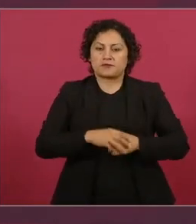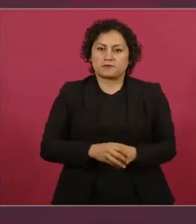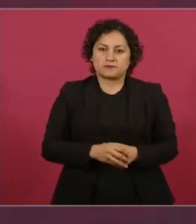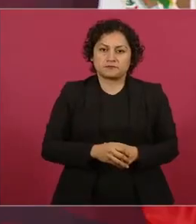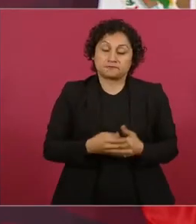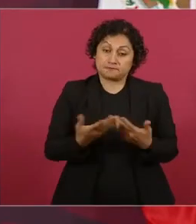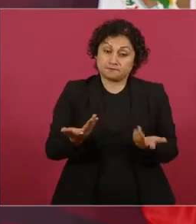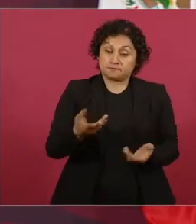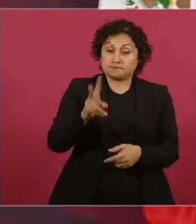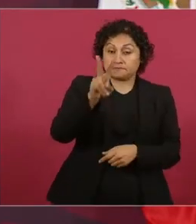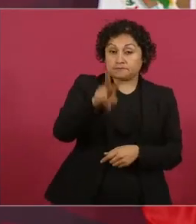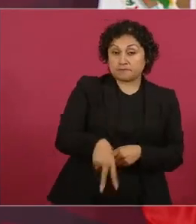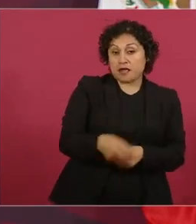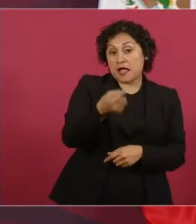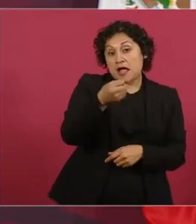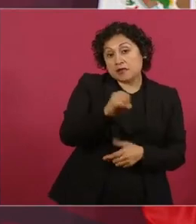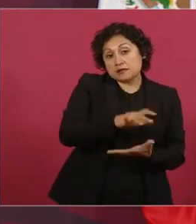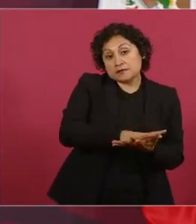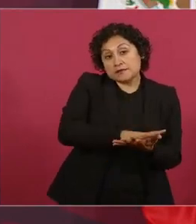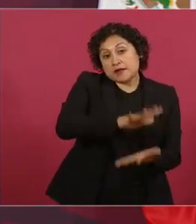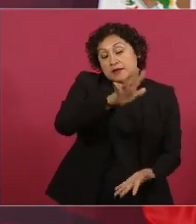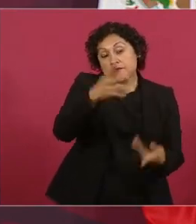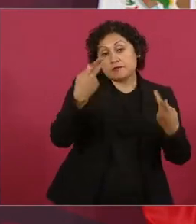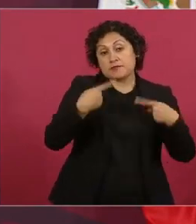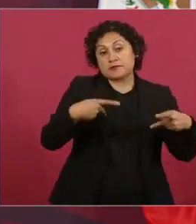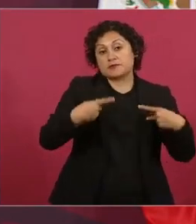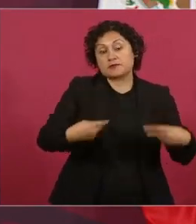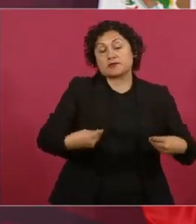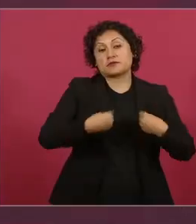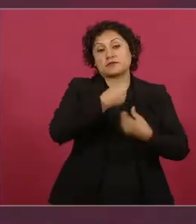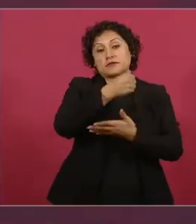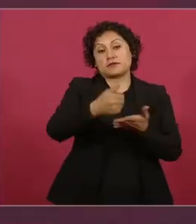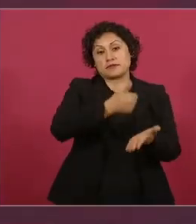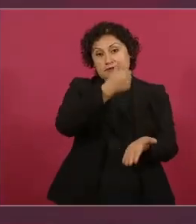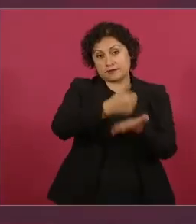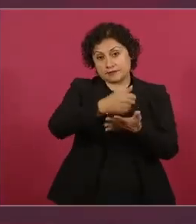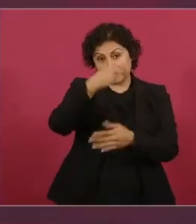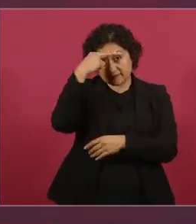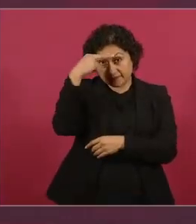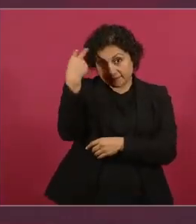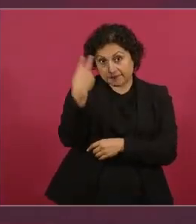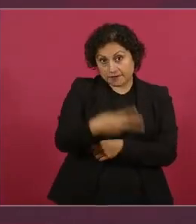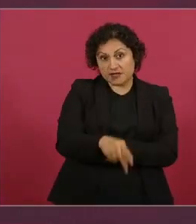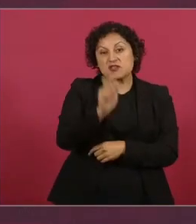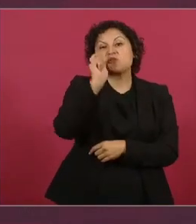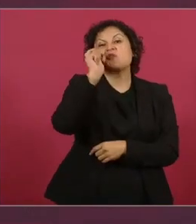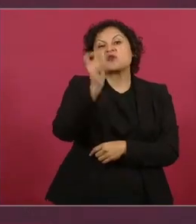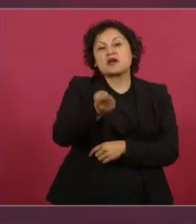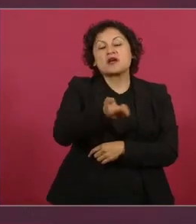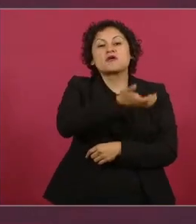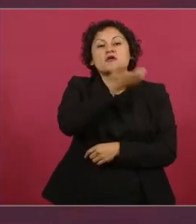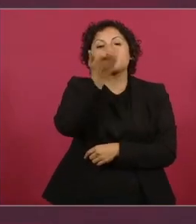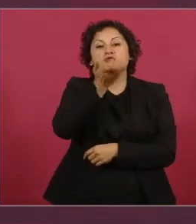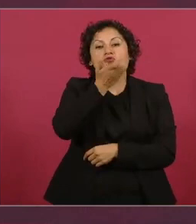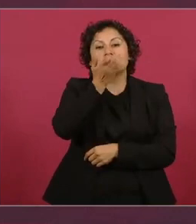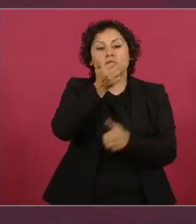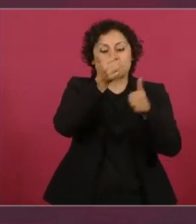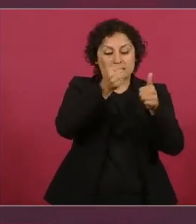capitalino procura siempre pasar la Navidad aquí y el año nuevo